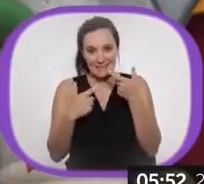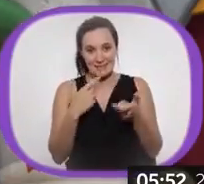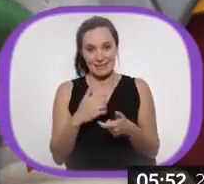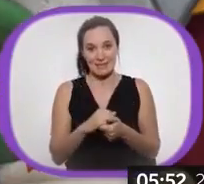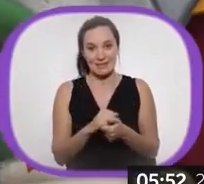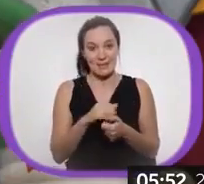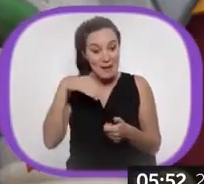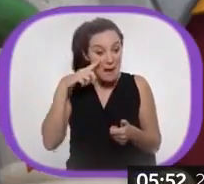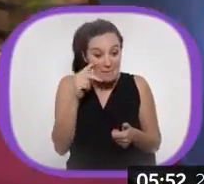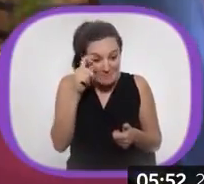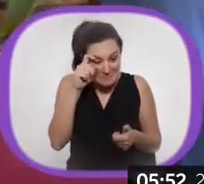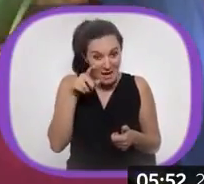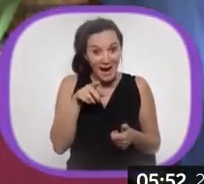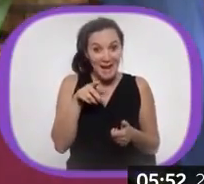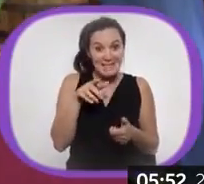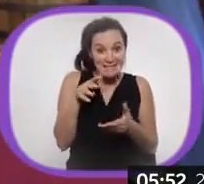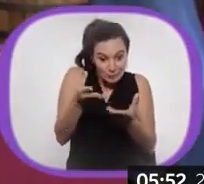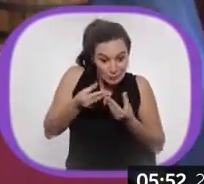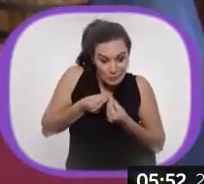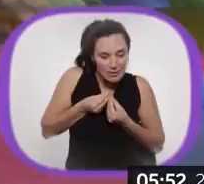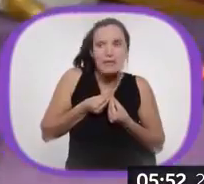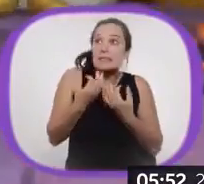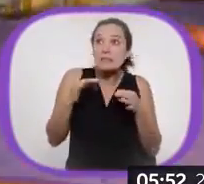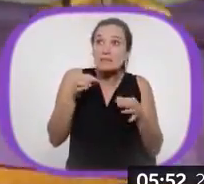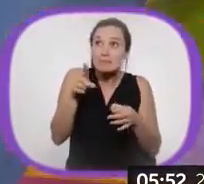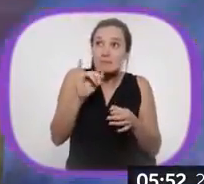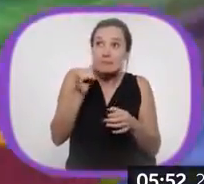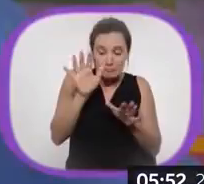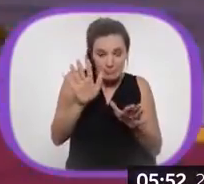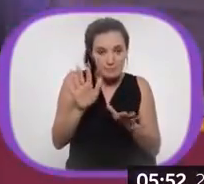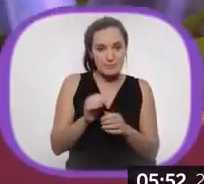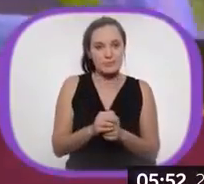Oh. ¡Mike! ¡Bájame de aquí! ¡Te salvaré, Ivy!